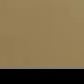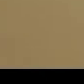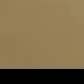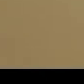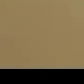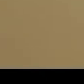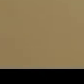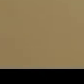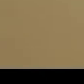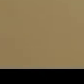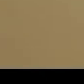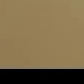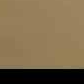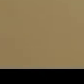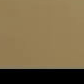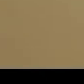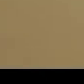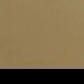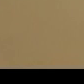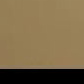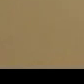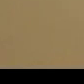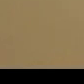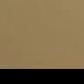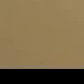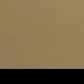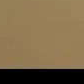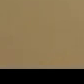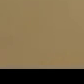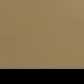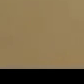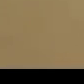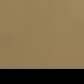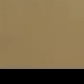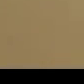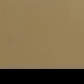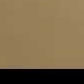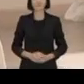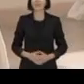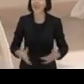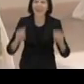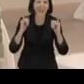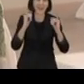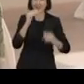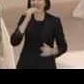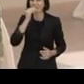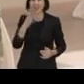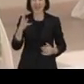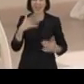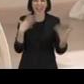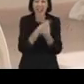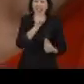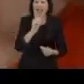denunciar. Pero aún así tenemos mecanismos y herramientas a su disposición para ayudarlas a salir de esa espiral de violencia. ¡Lo